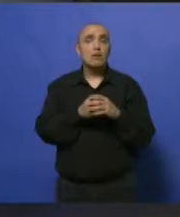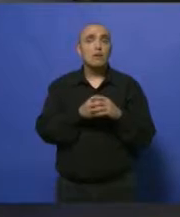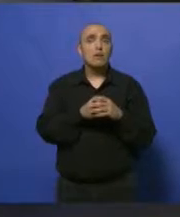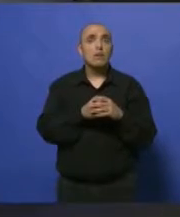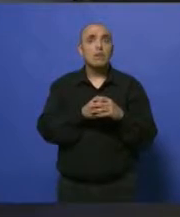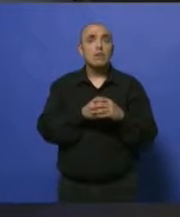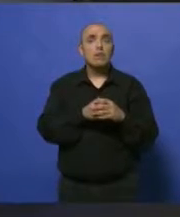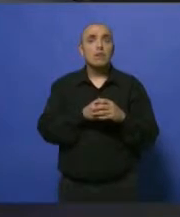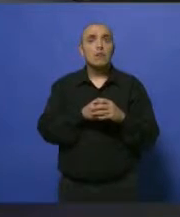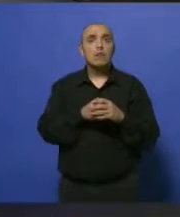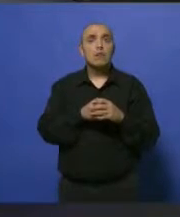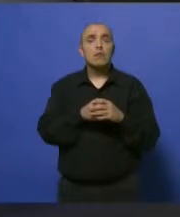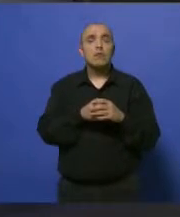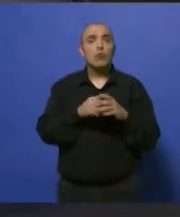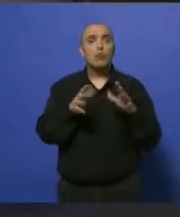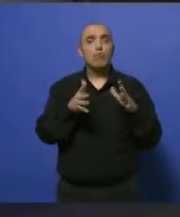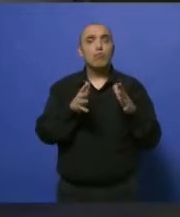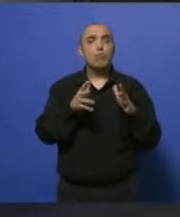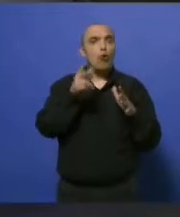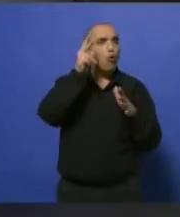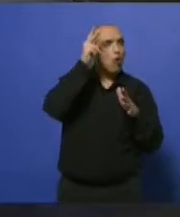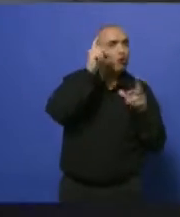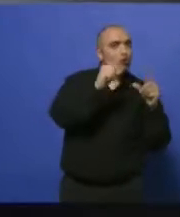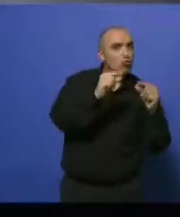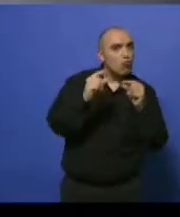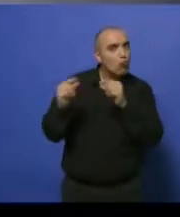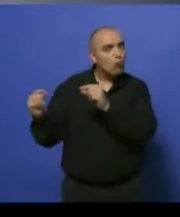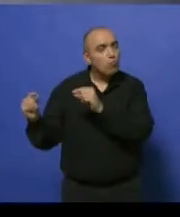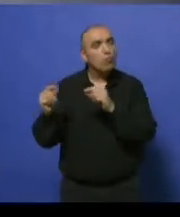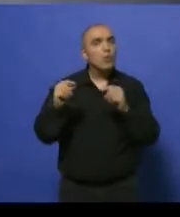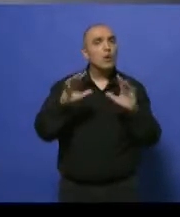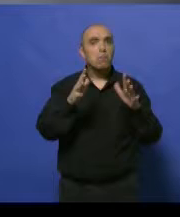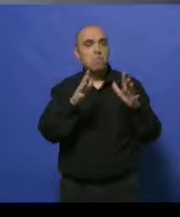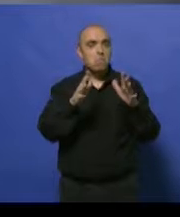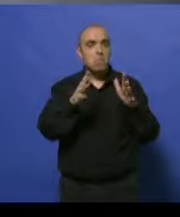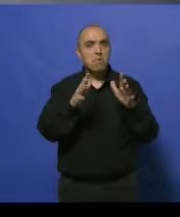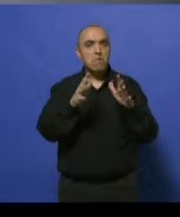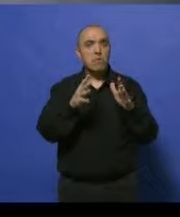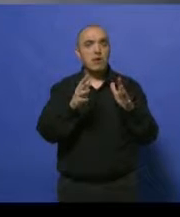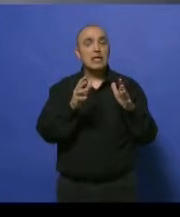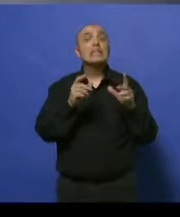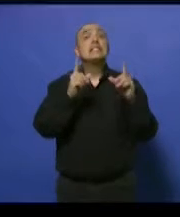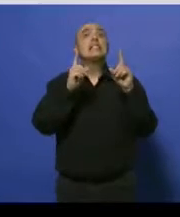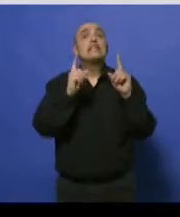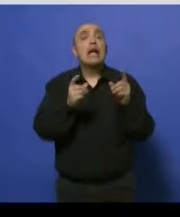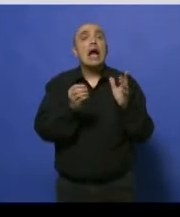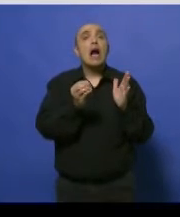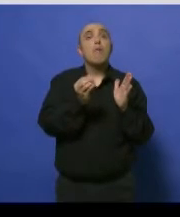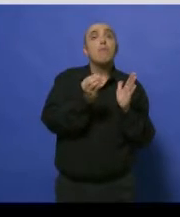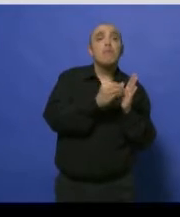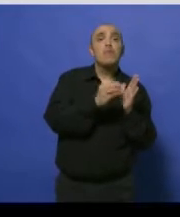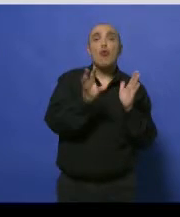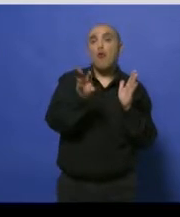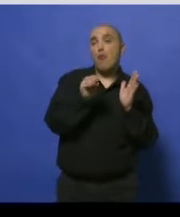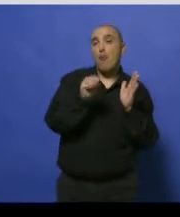de ese número, con 8 cifras o menos, obviamente depende del número de documento, va a haber que anotar un número de 15 cifras. ¿Qué es el email?